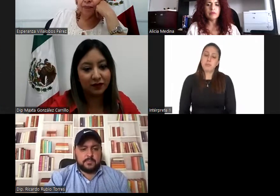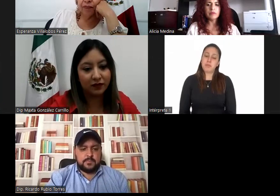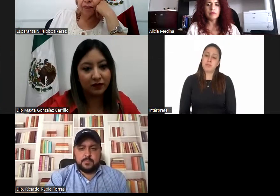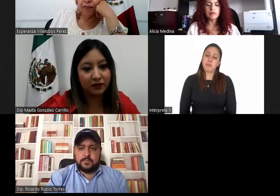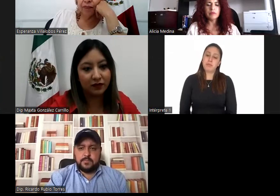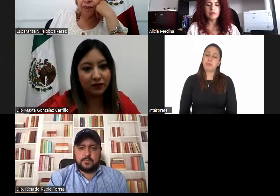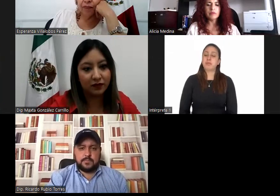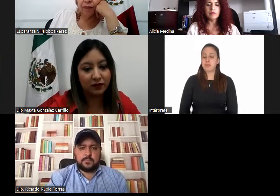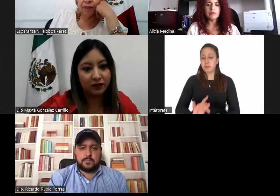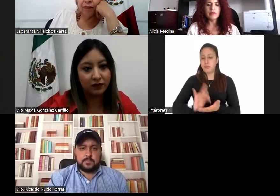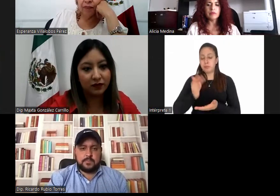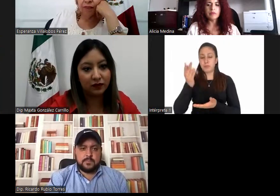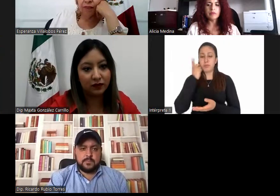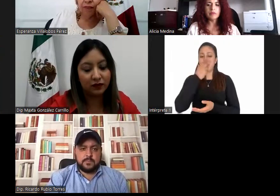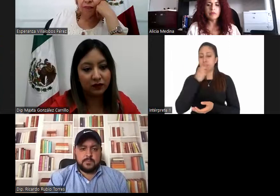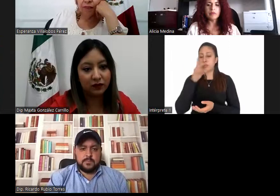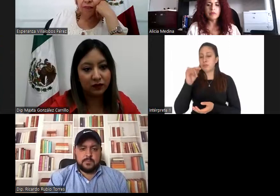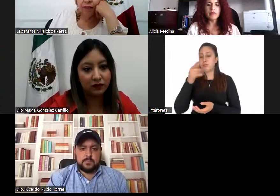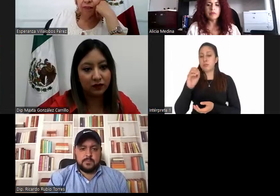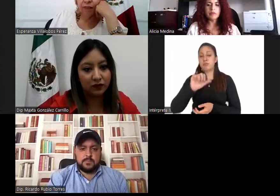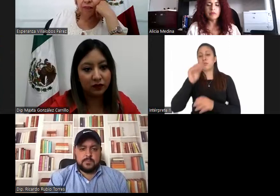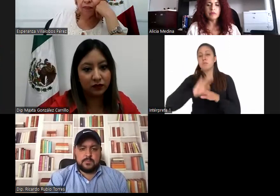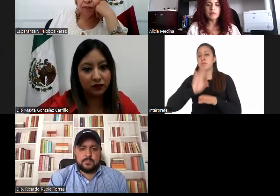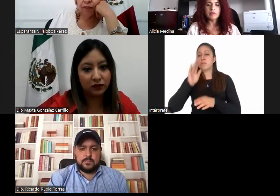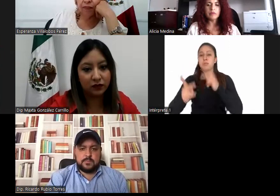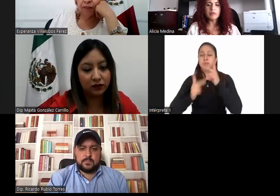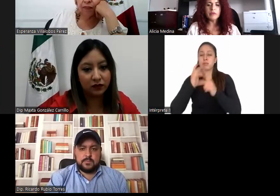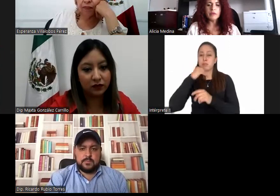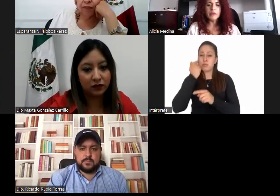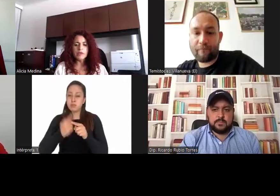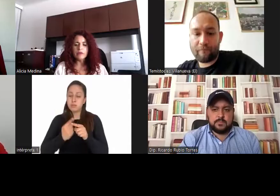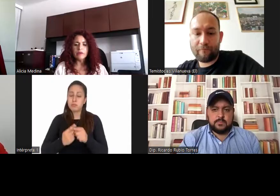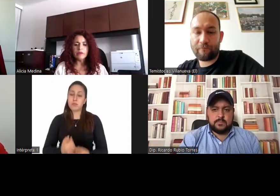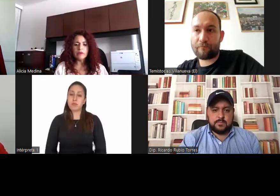alguna otra diputada o diputado que desee hacer uso de la palabra?